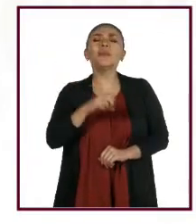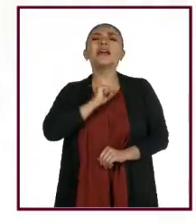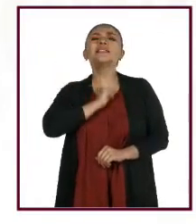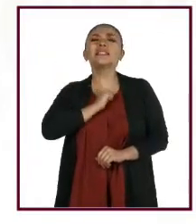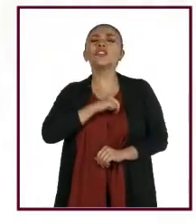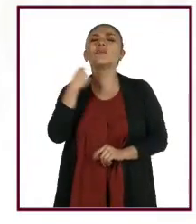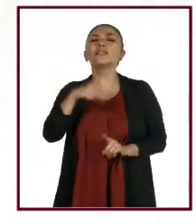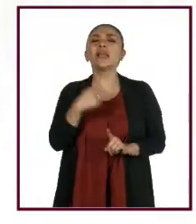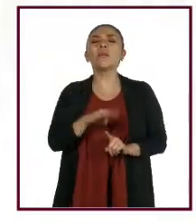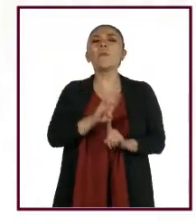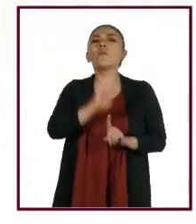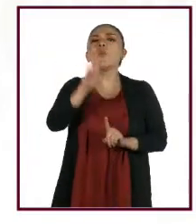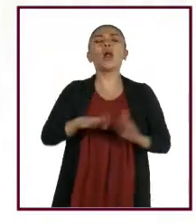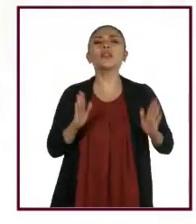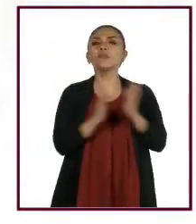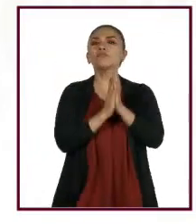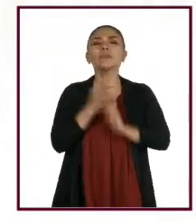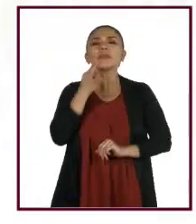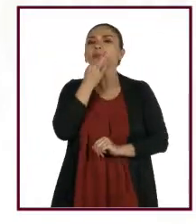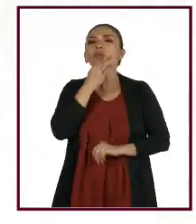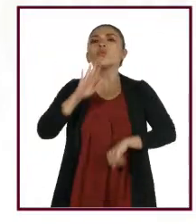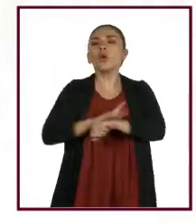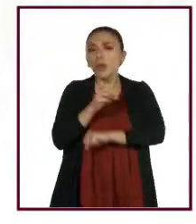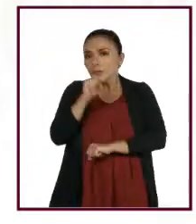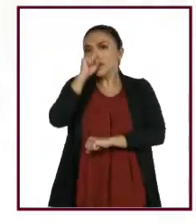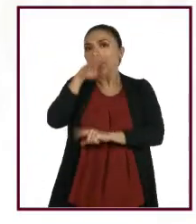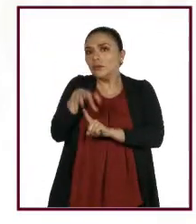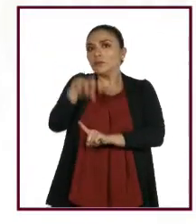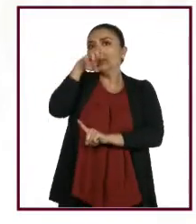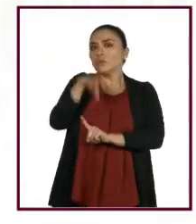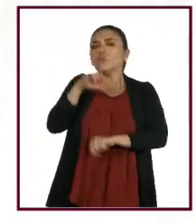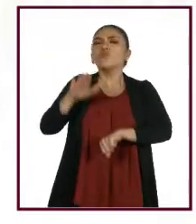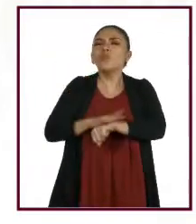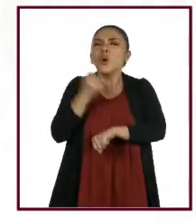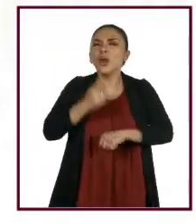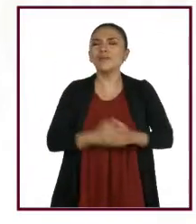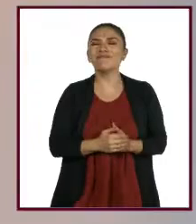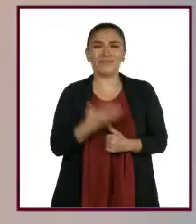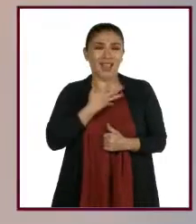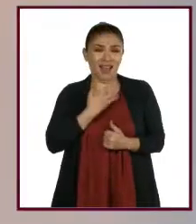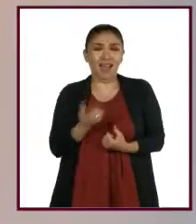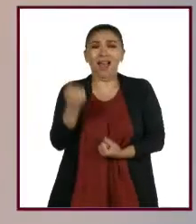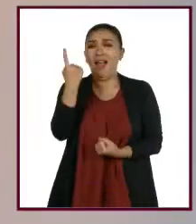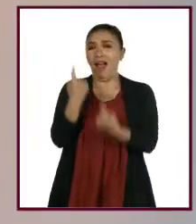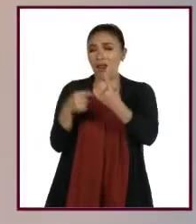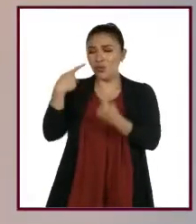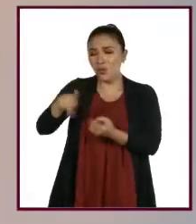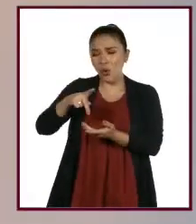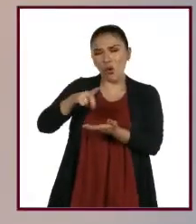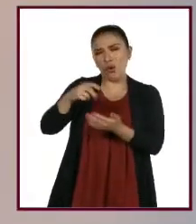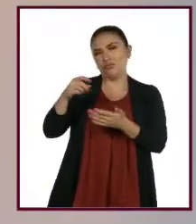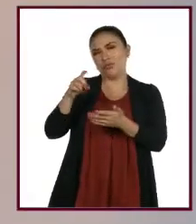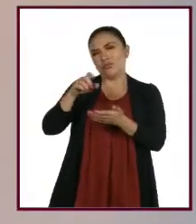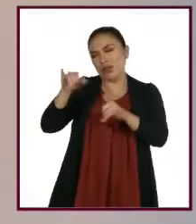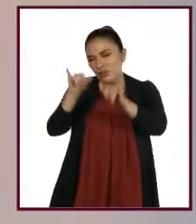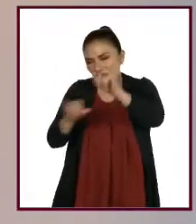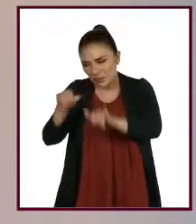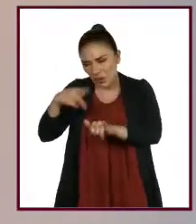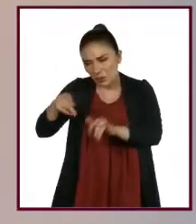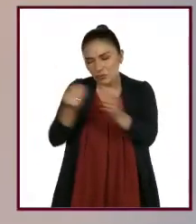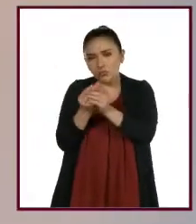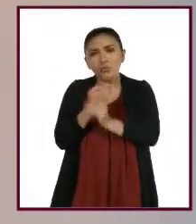muerte súbita por inhalación. ¿Por qué ocurre esto? Porque hay algunas sustancias que pudieran tener un